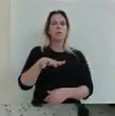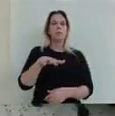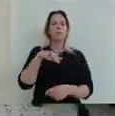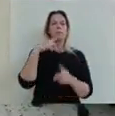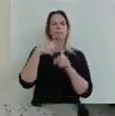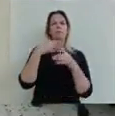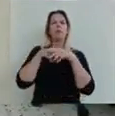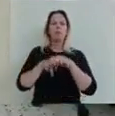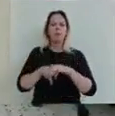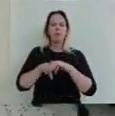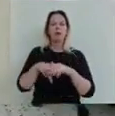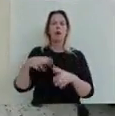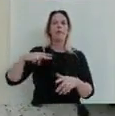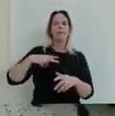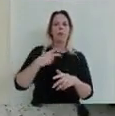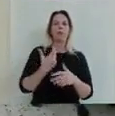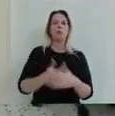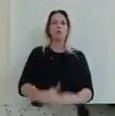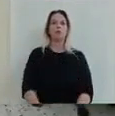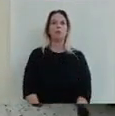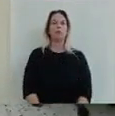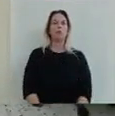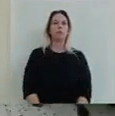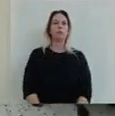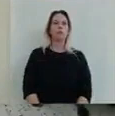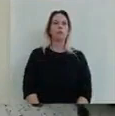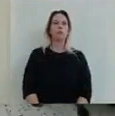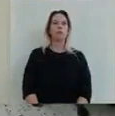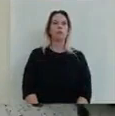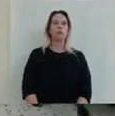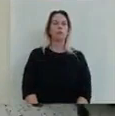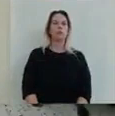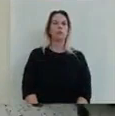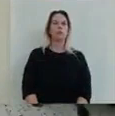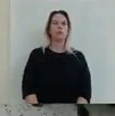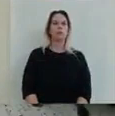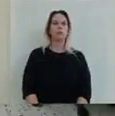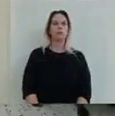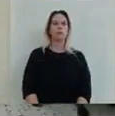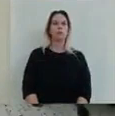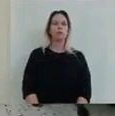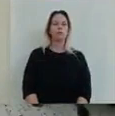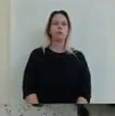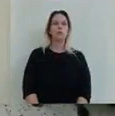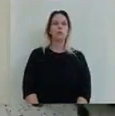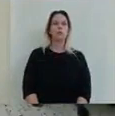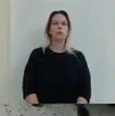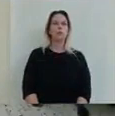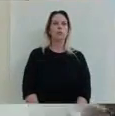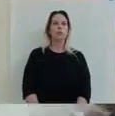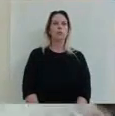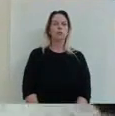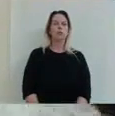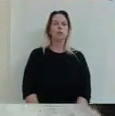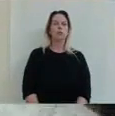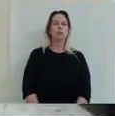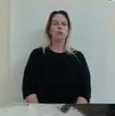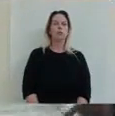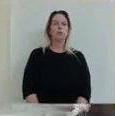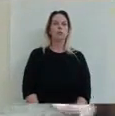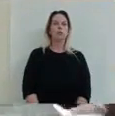agua. Concejal Miño. Sí, señora Presidenta, tengo entendido